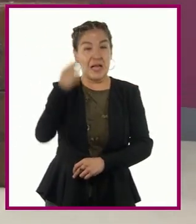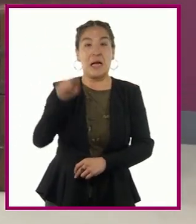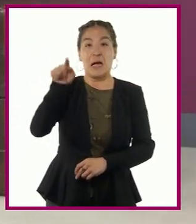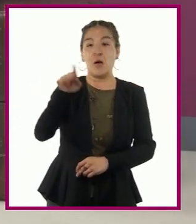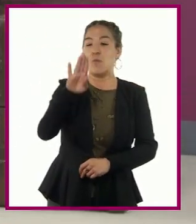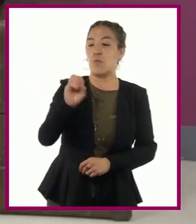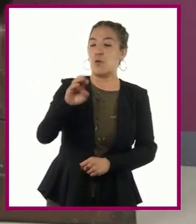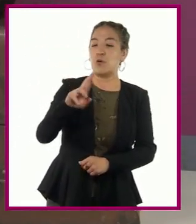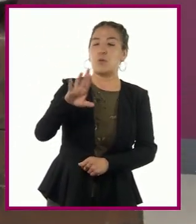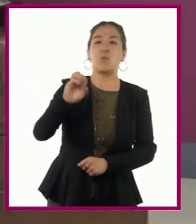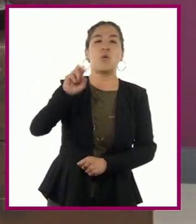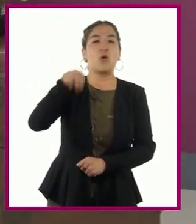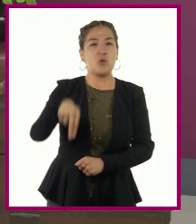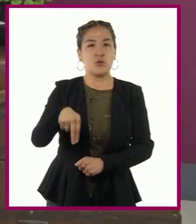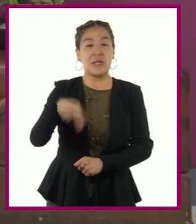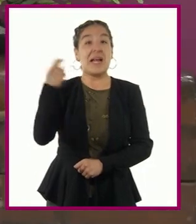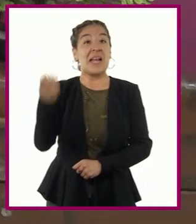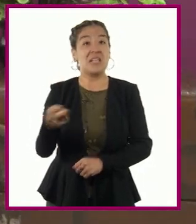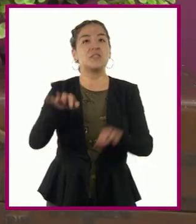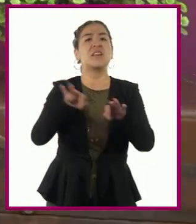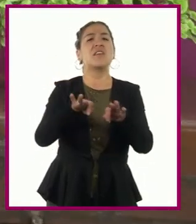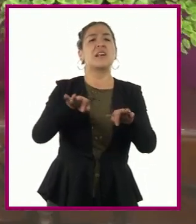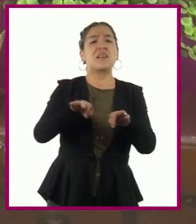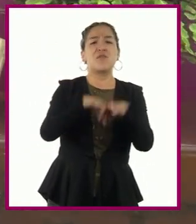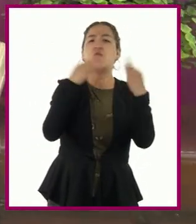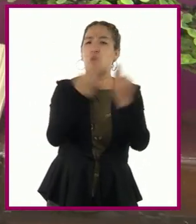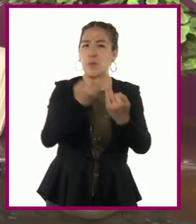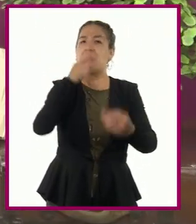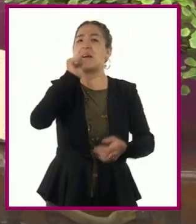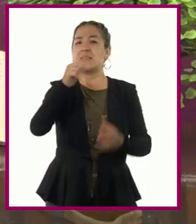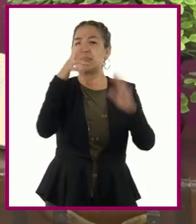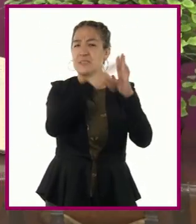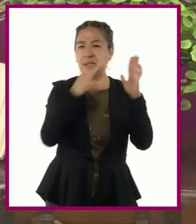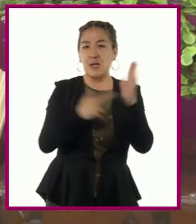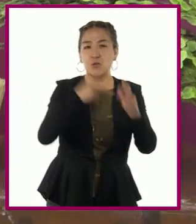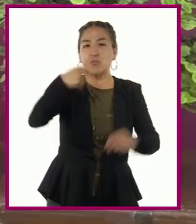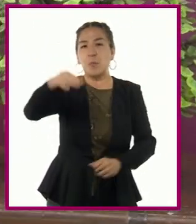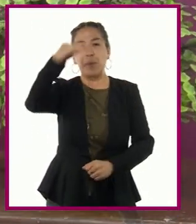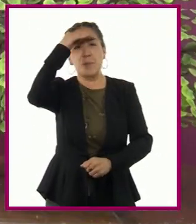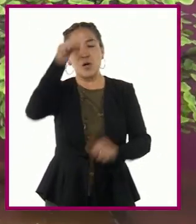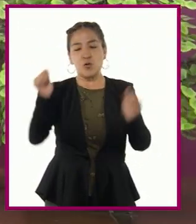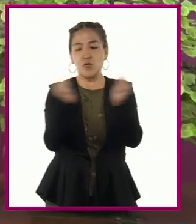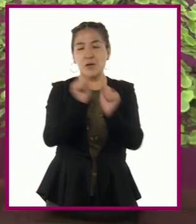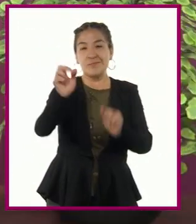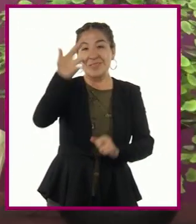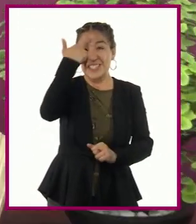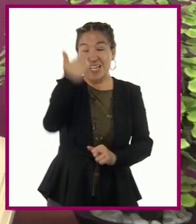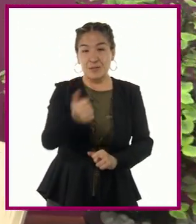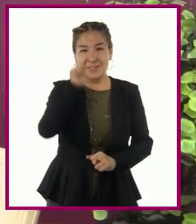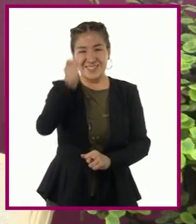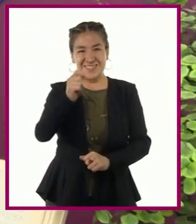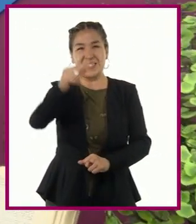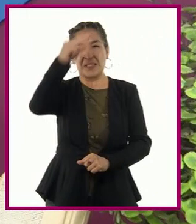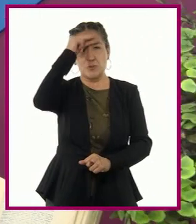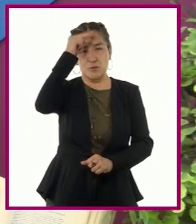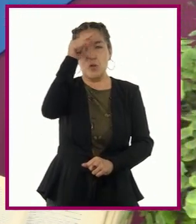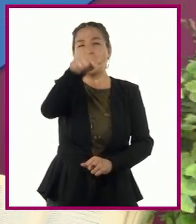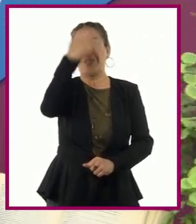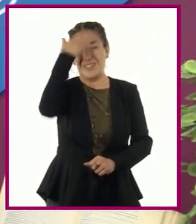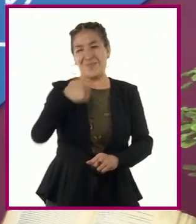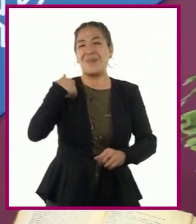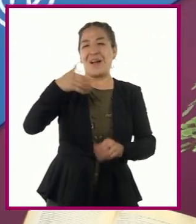Borbón. Estas reformas, sustentadas en el pensamiento ilustrado, que como recordarán por sesiones